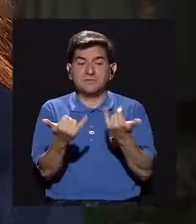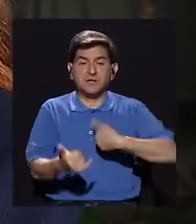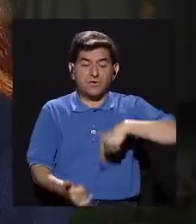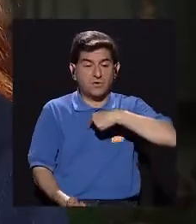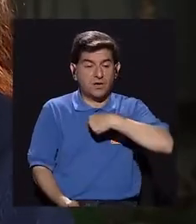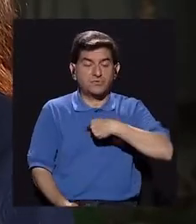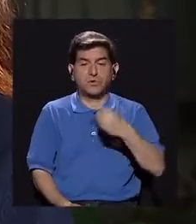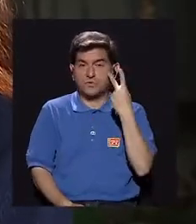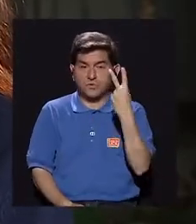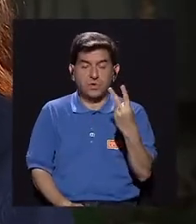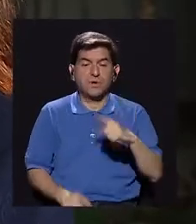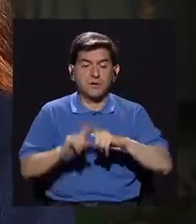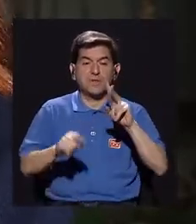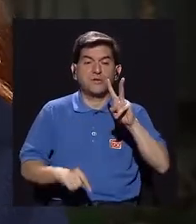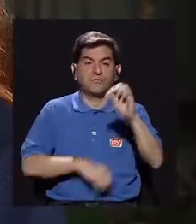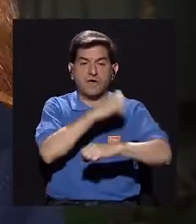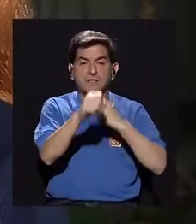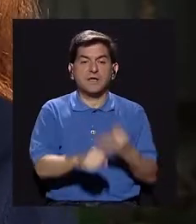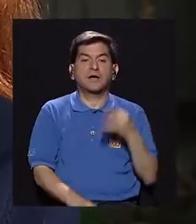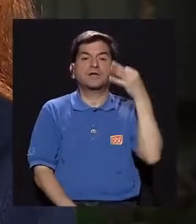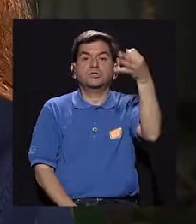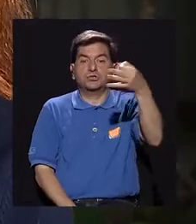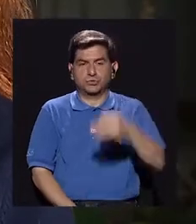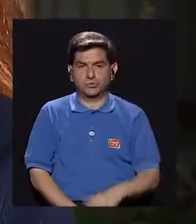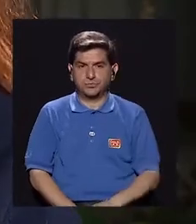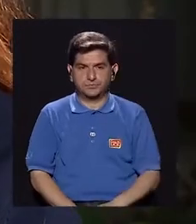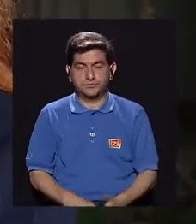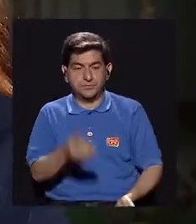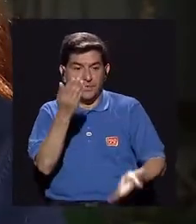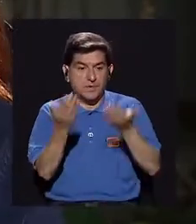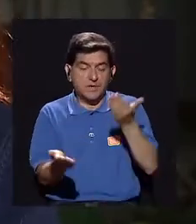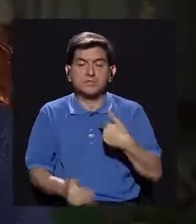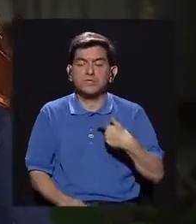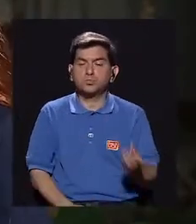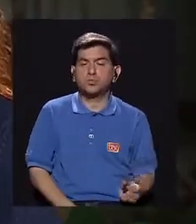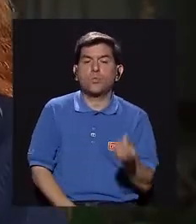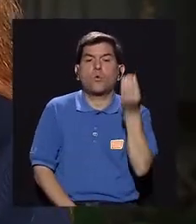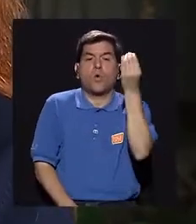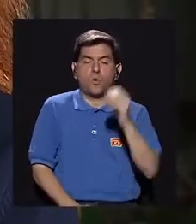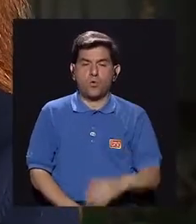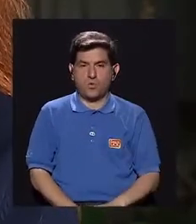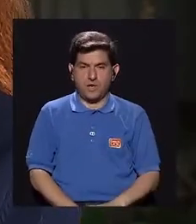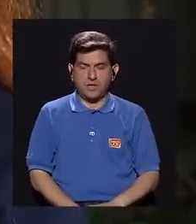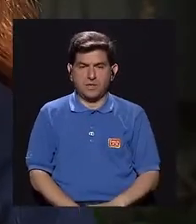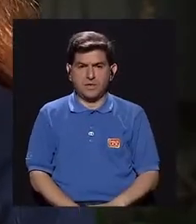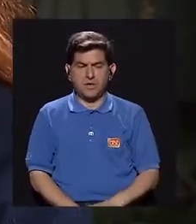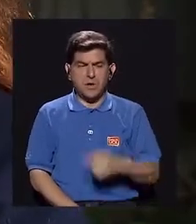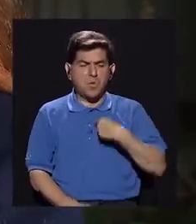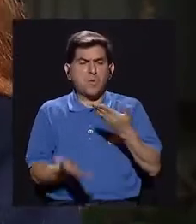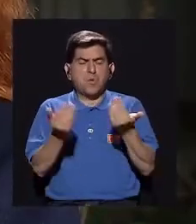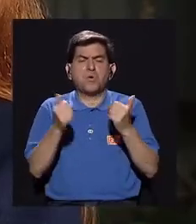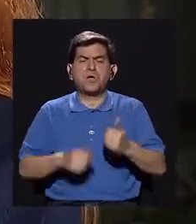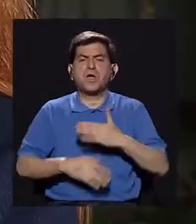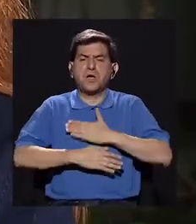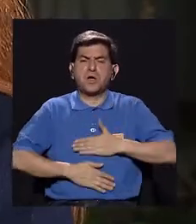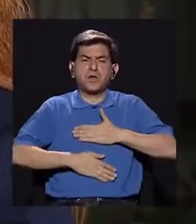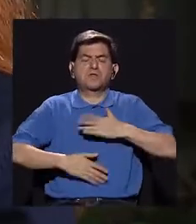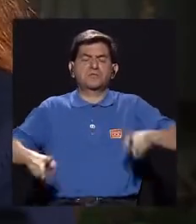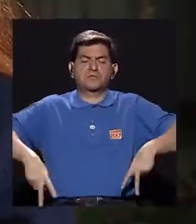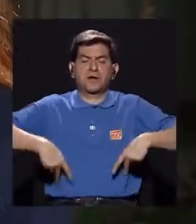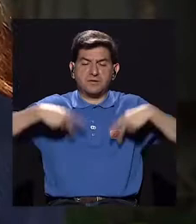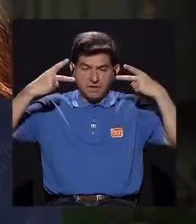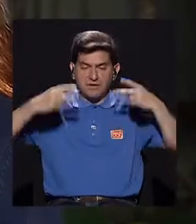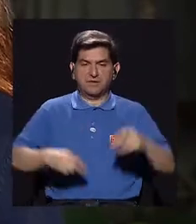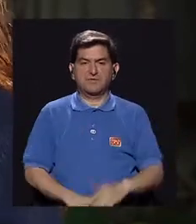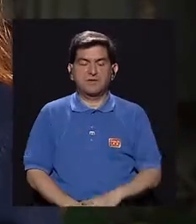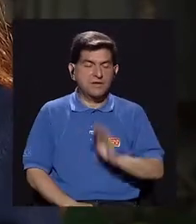este momento no lo ve uno, pero 20 años hacia adelante, donde todavía se va a estar joven, donde todavía se quiere disfrutar de